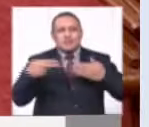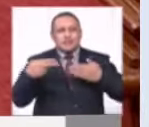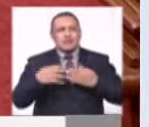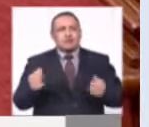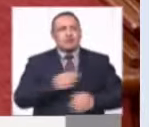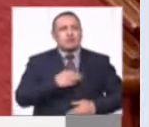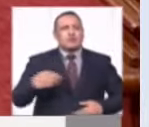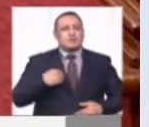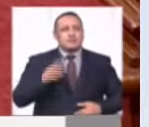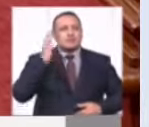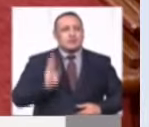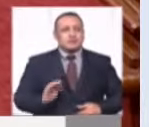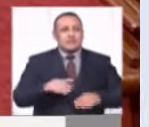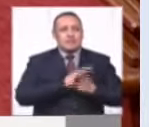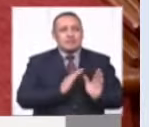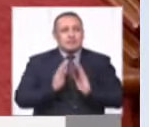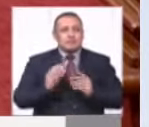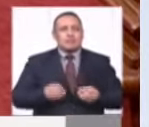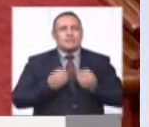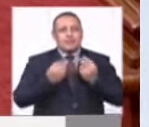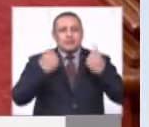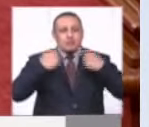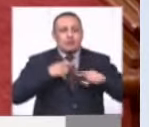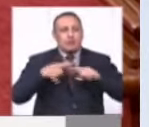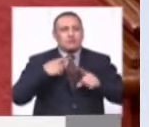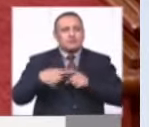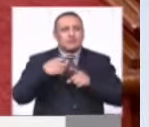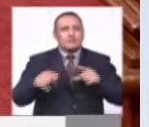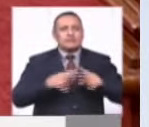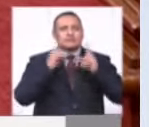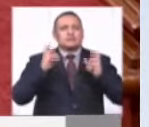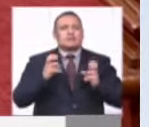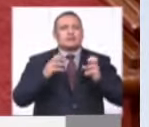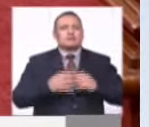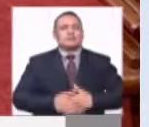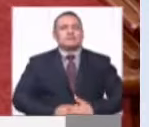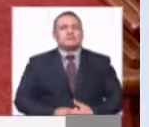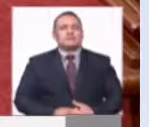la ministra brasilera de Planeamiento, justamente para coordinar un poco este tema.